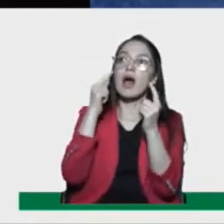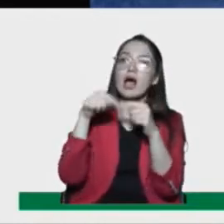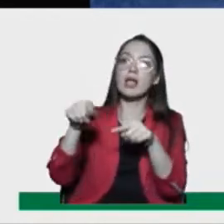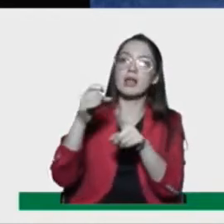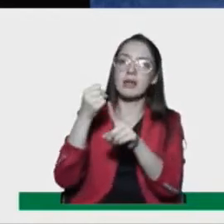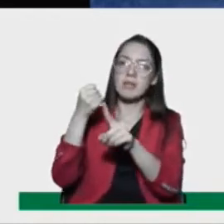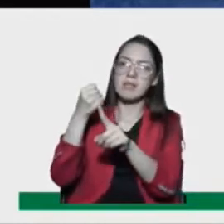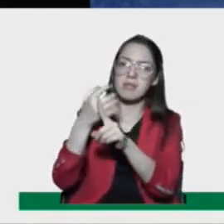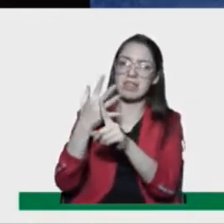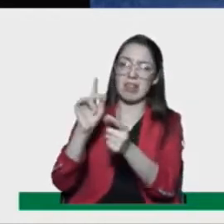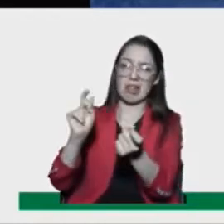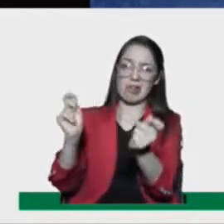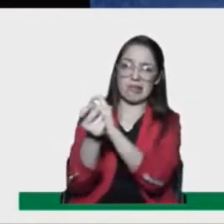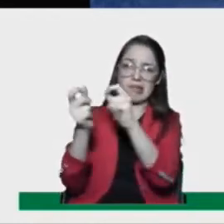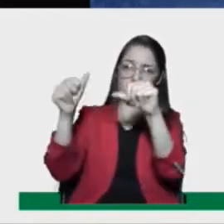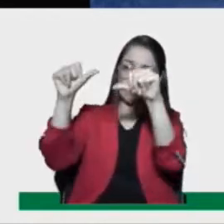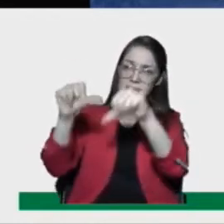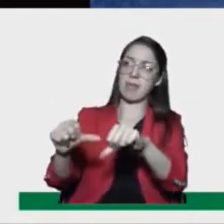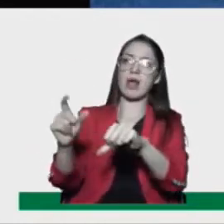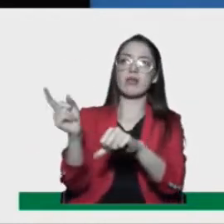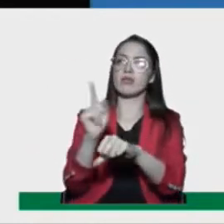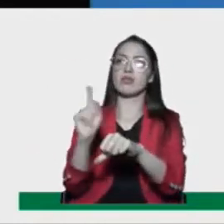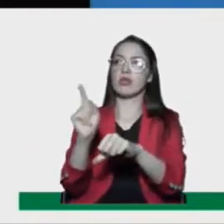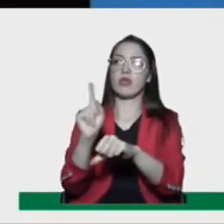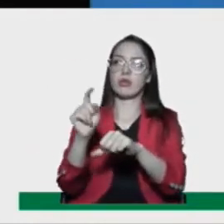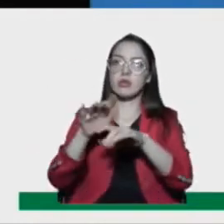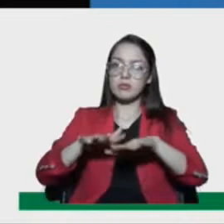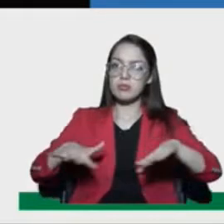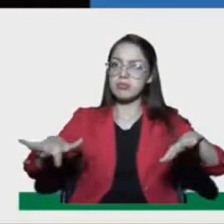operadores la sustentabilidad de su actividad